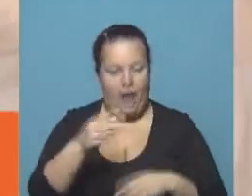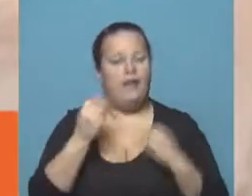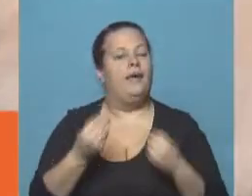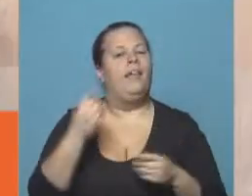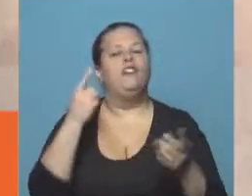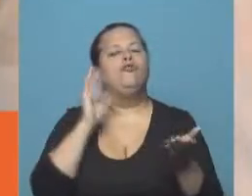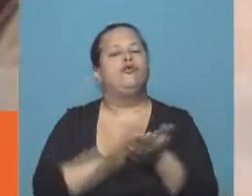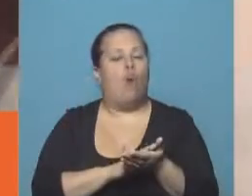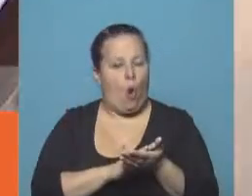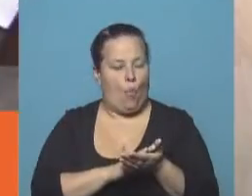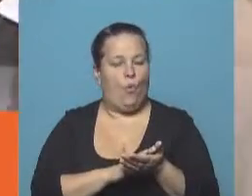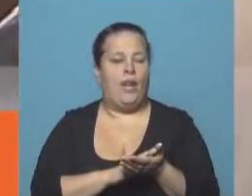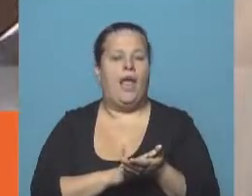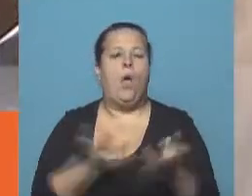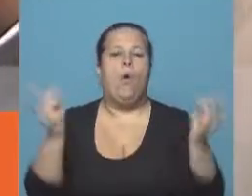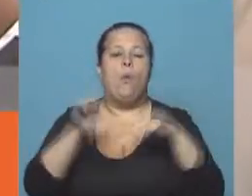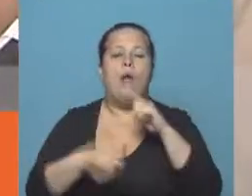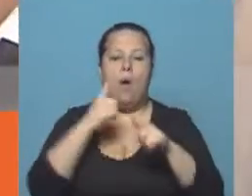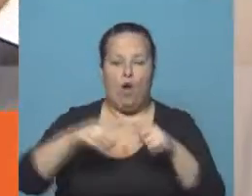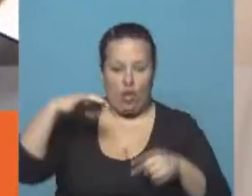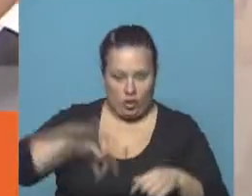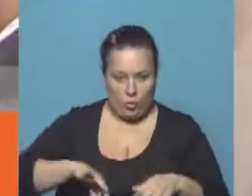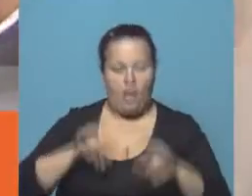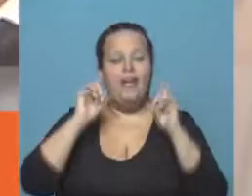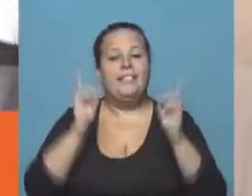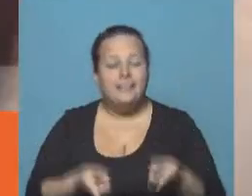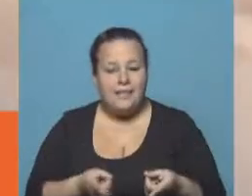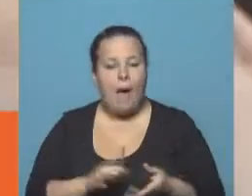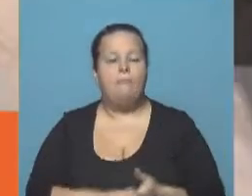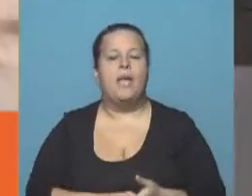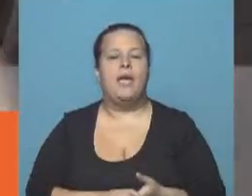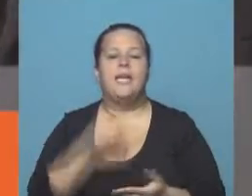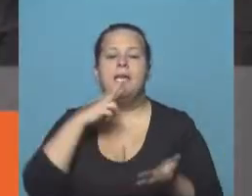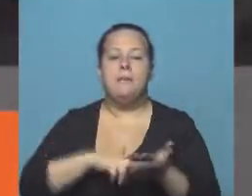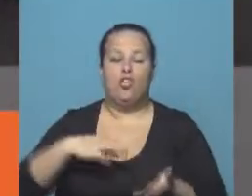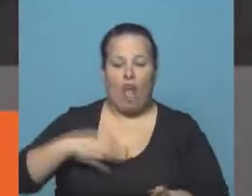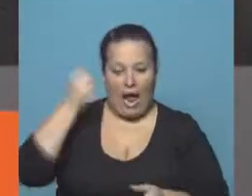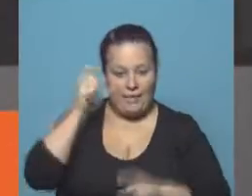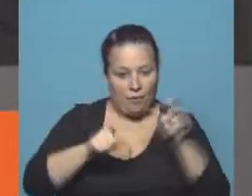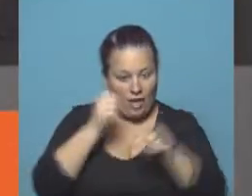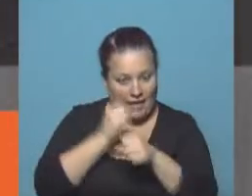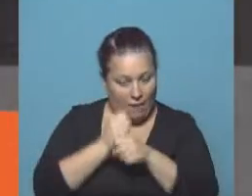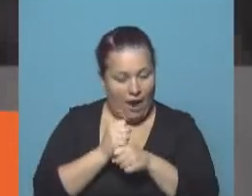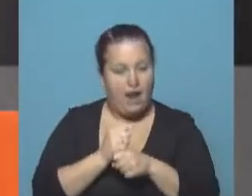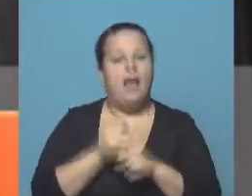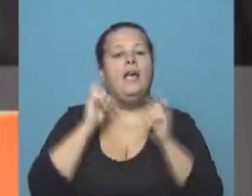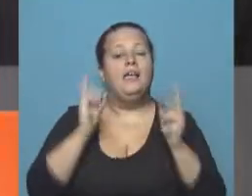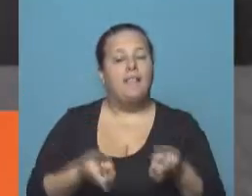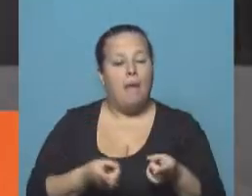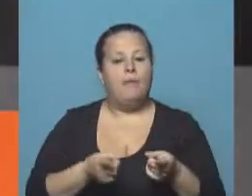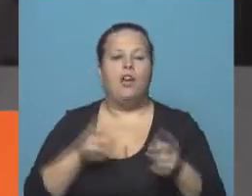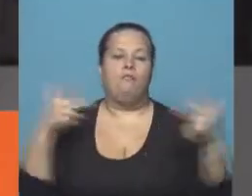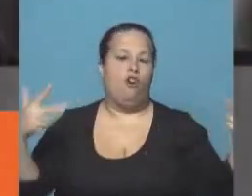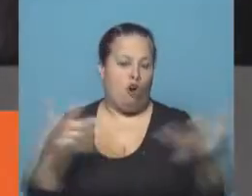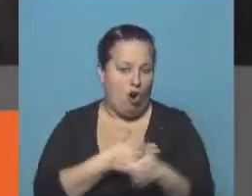tienen que ver con la reapertura paritaria, también con el impuesto a las ganancias a los trabajadores, que se les quiten y que se